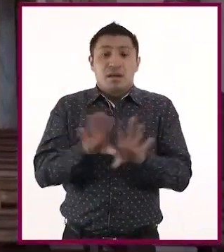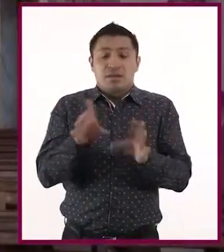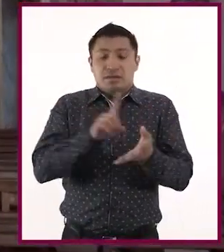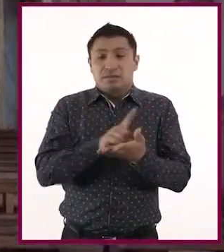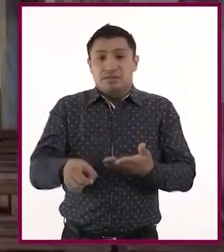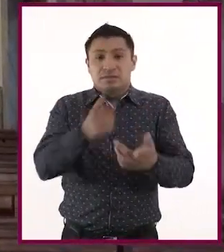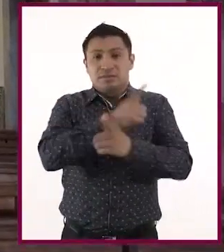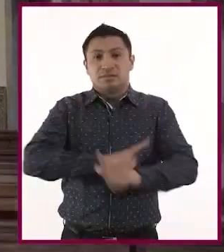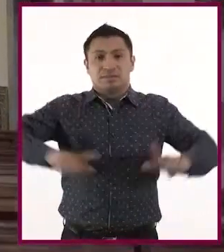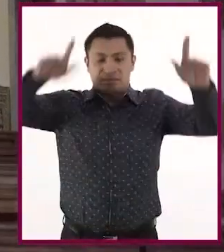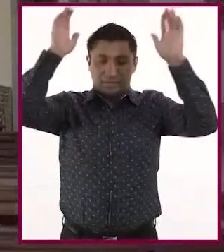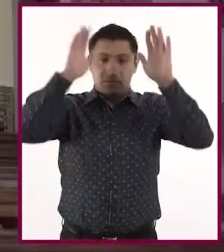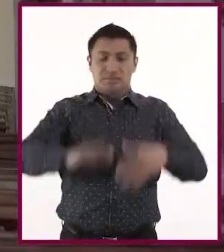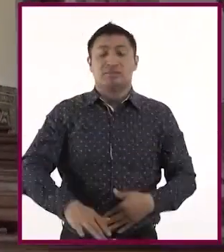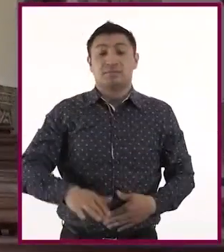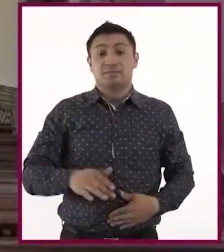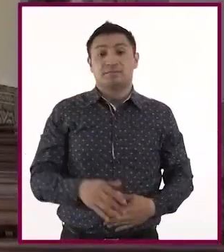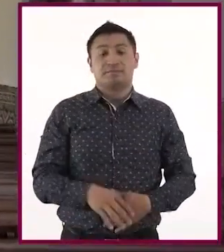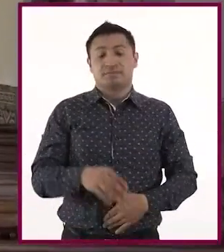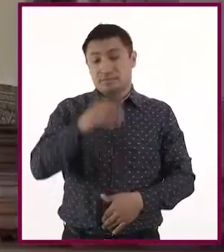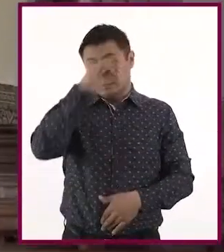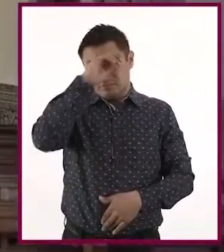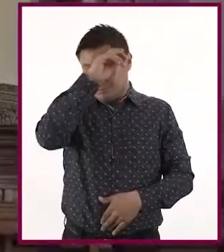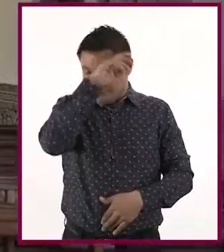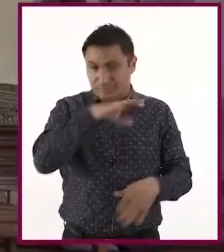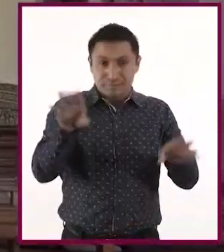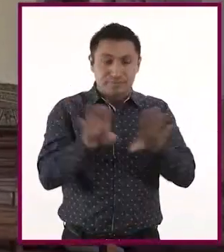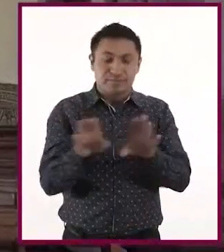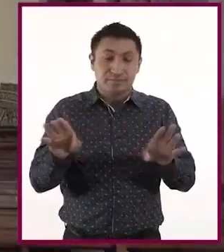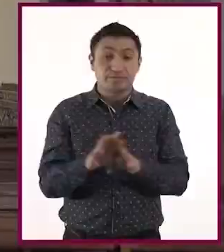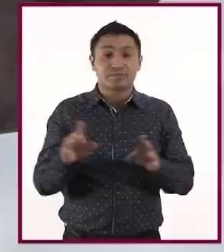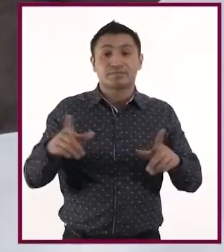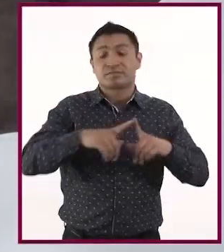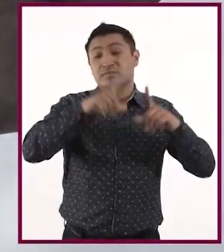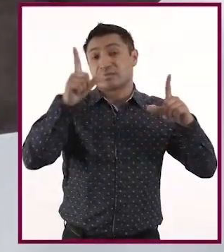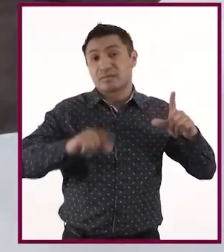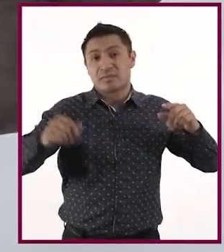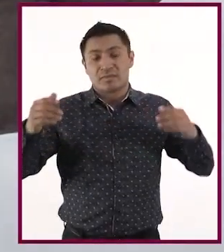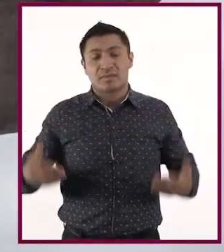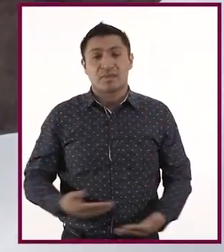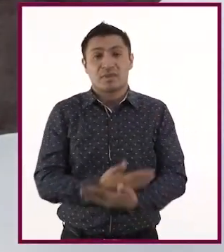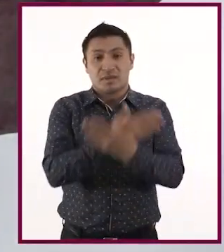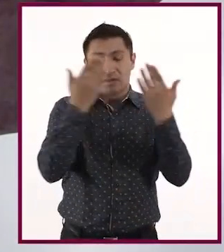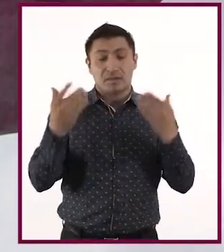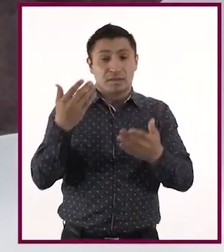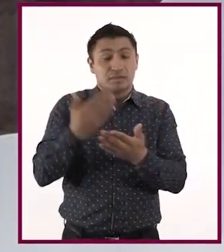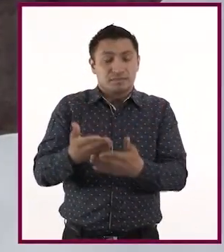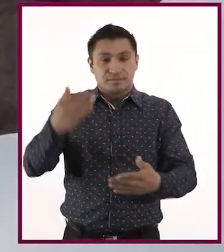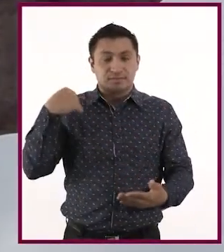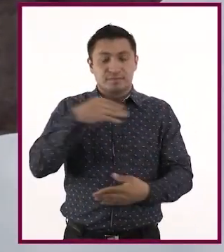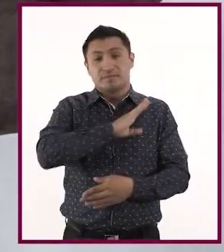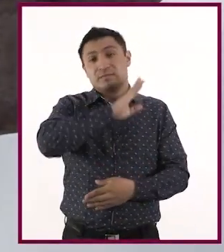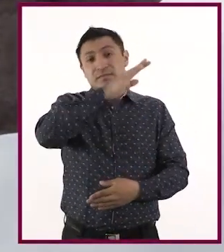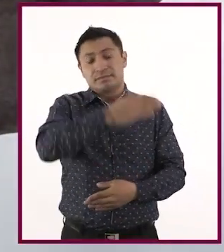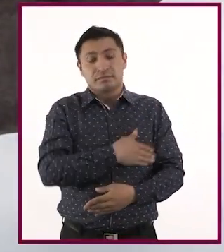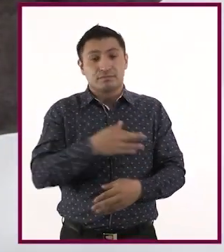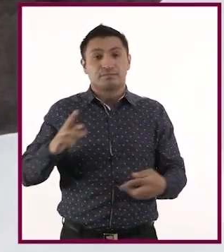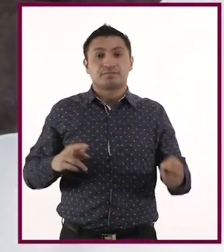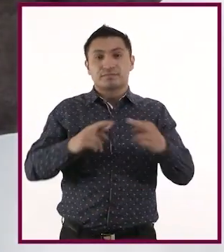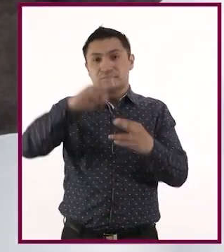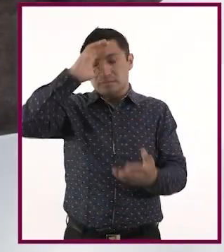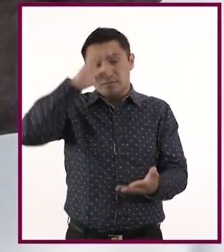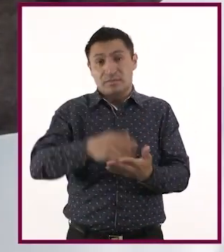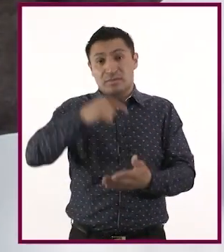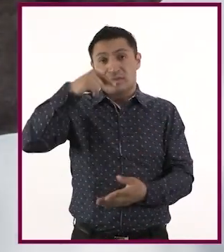a la libertad de culto. Como una nación surgida del ámbito colonial del Imperio Español, la religión católica fue